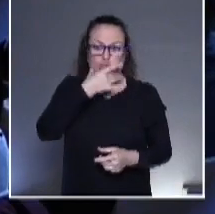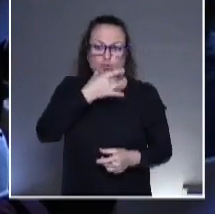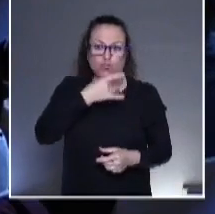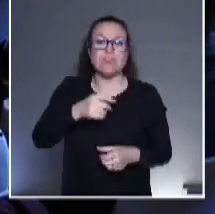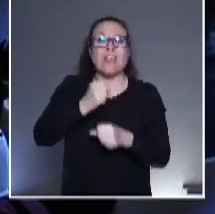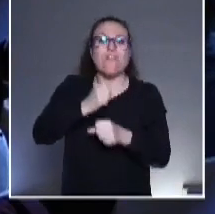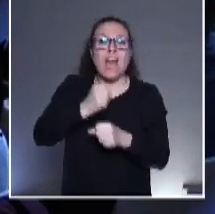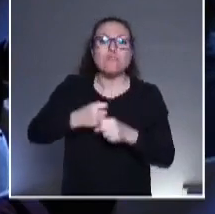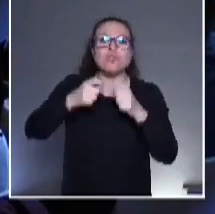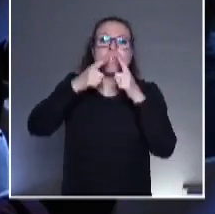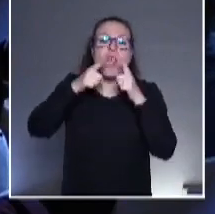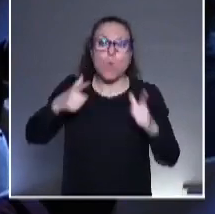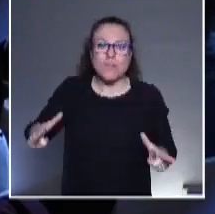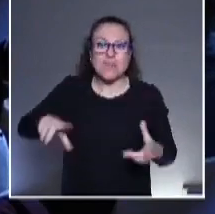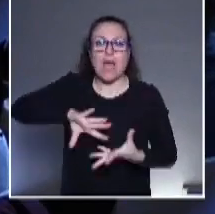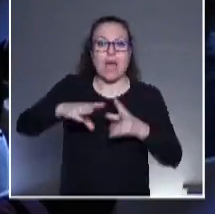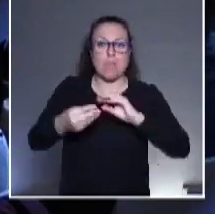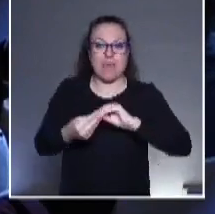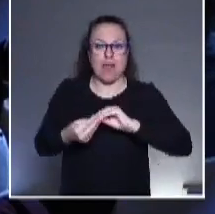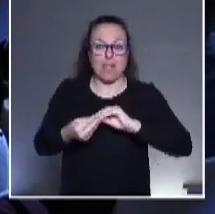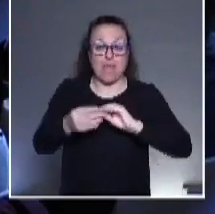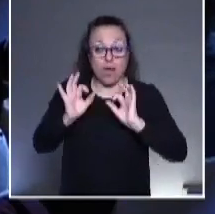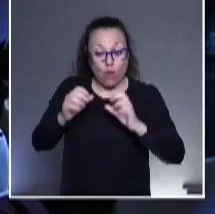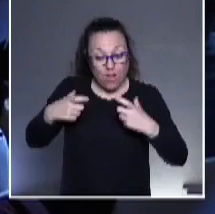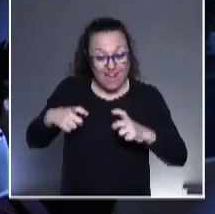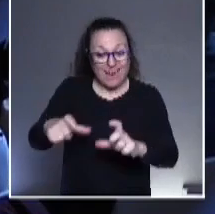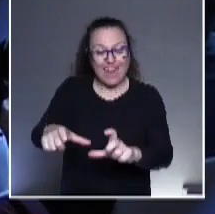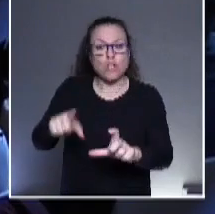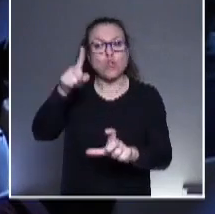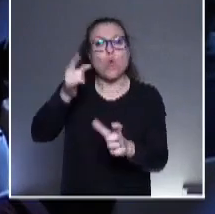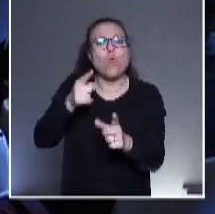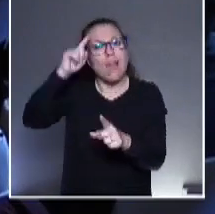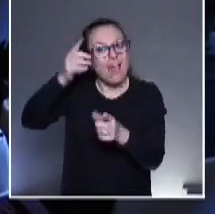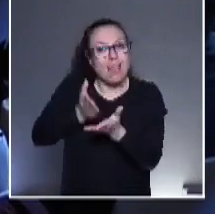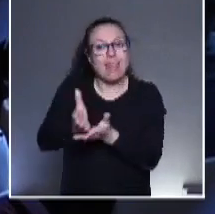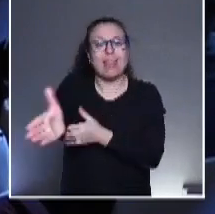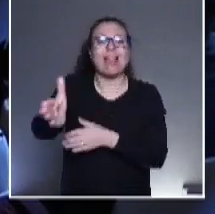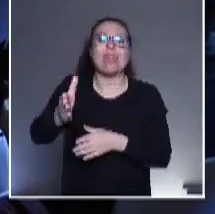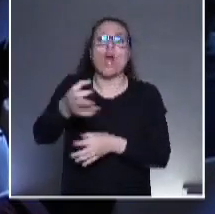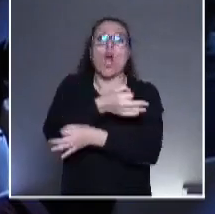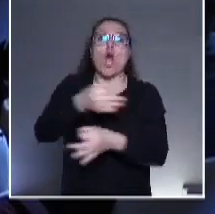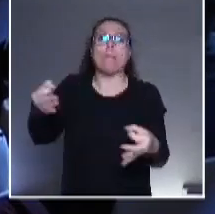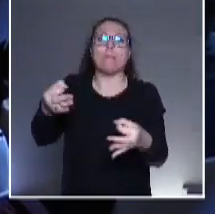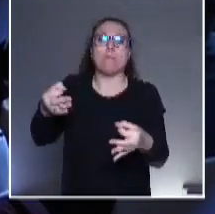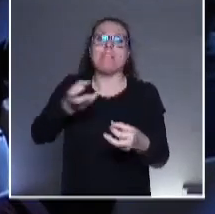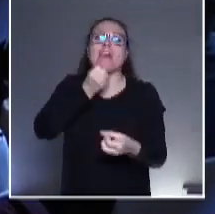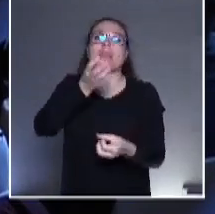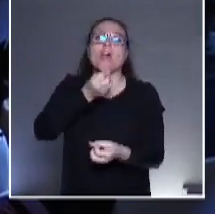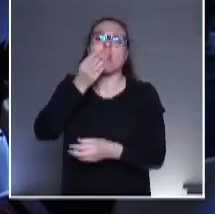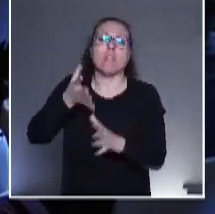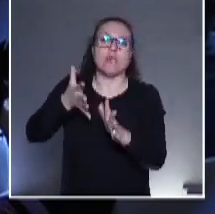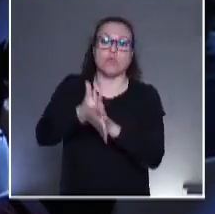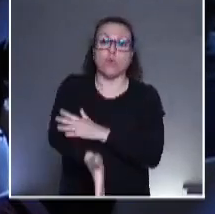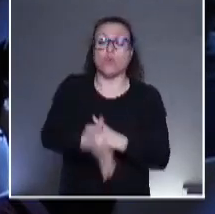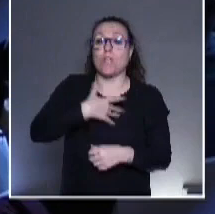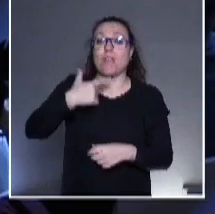lingüística aplicada y más en concreto en una línea denominada optimización del discurso, que se plantea que